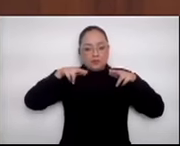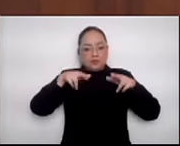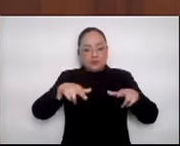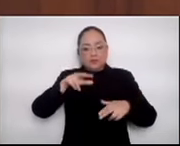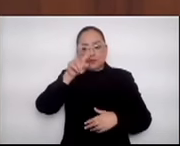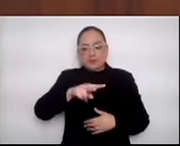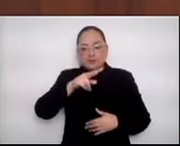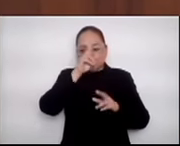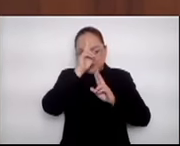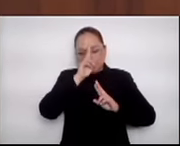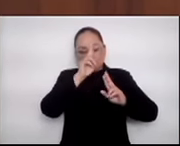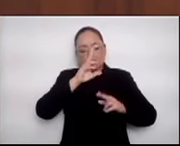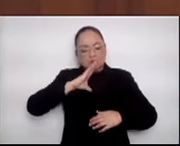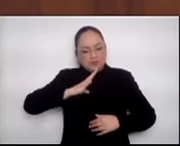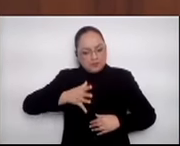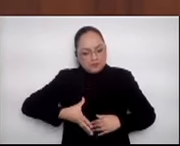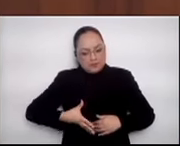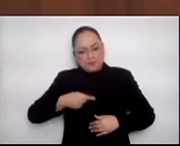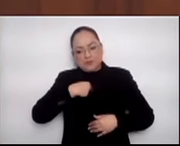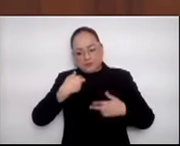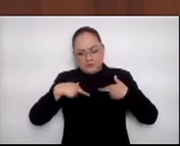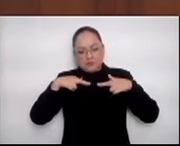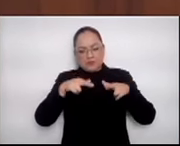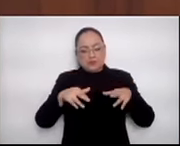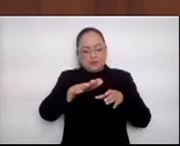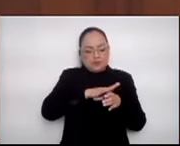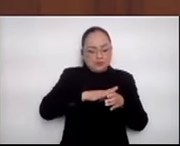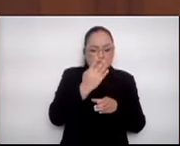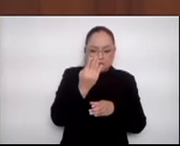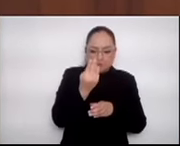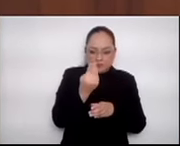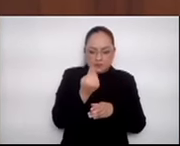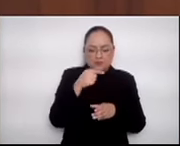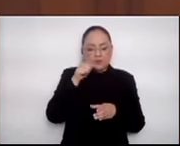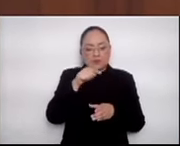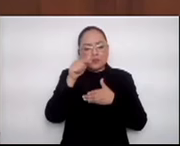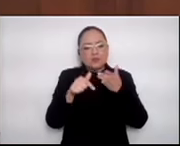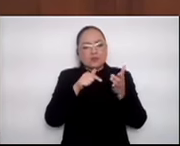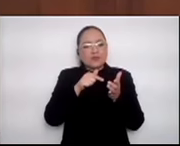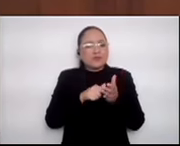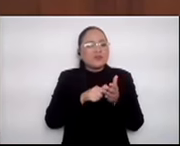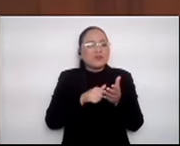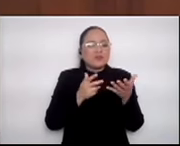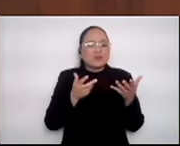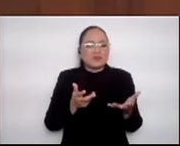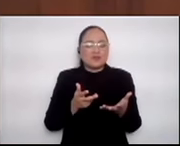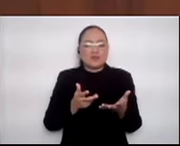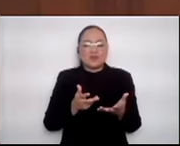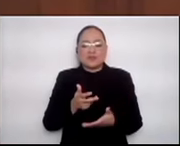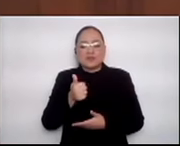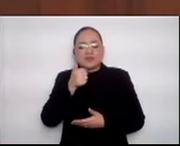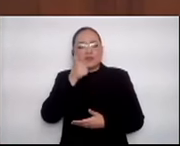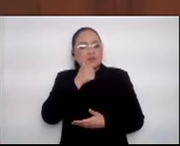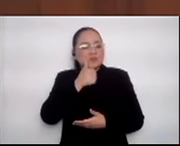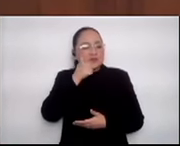honor y responsabilidad, es una demarcación territorial que siempre